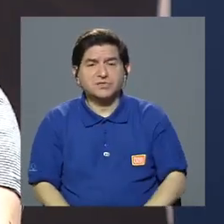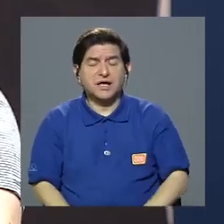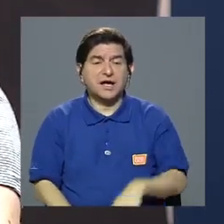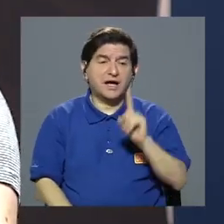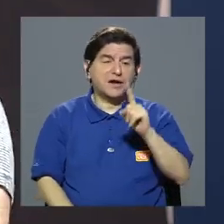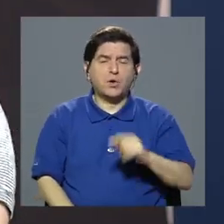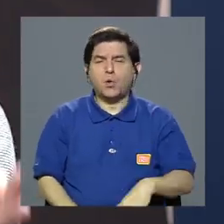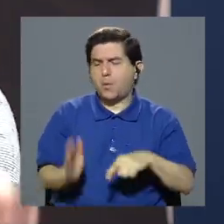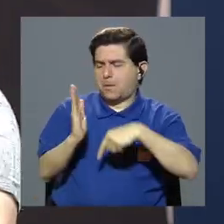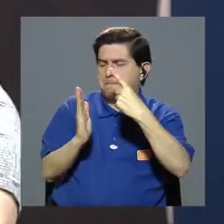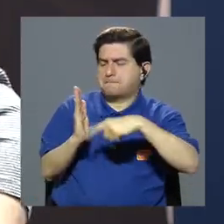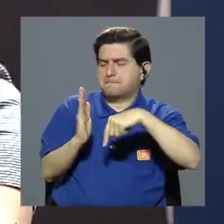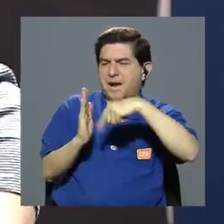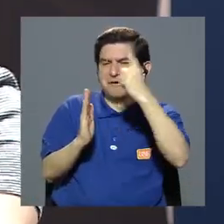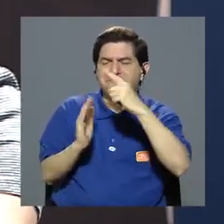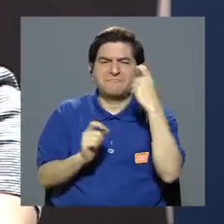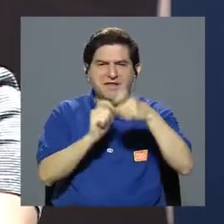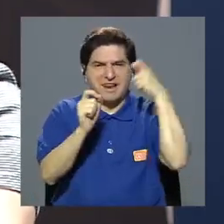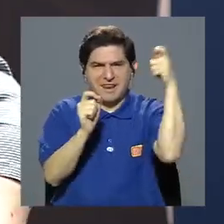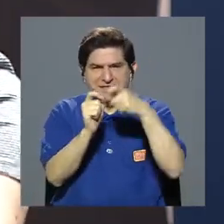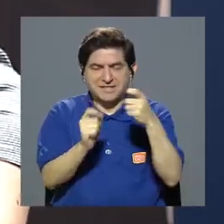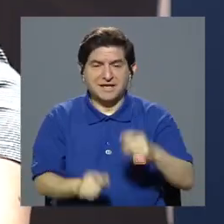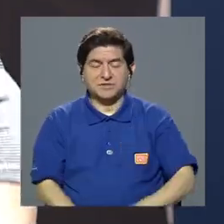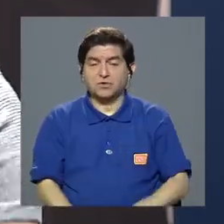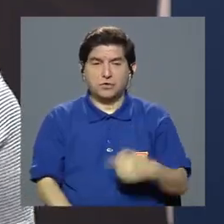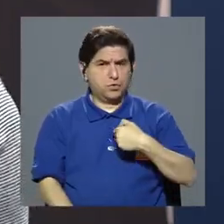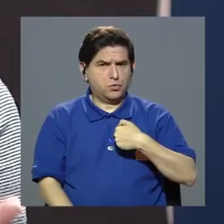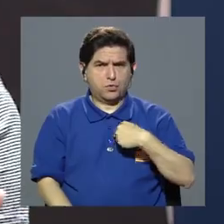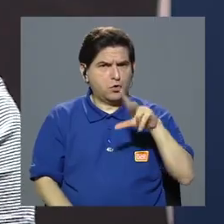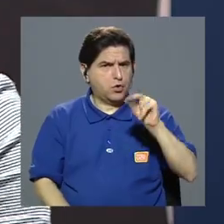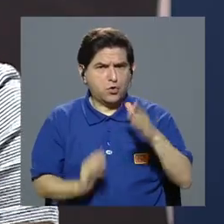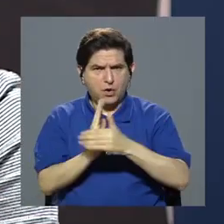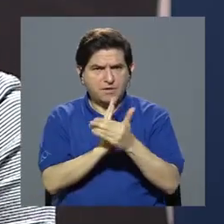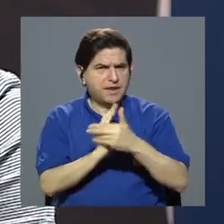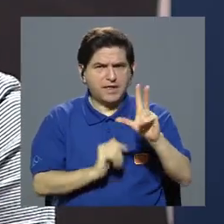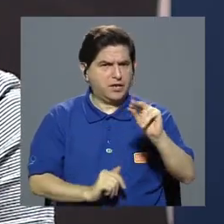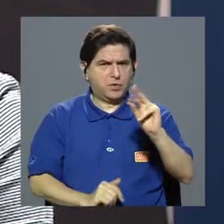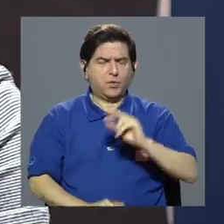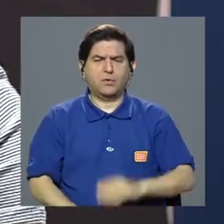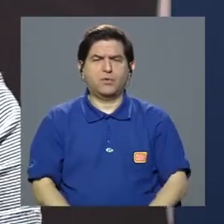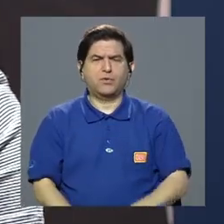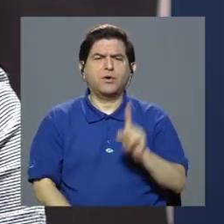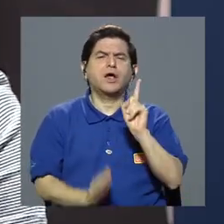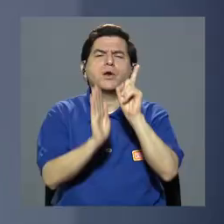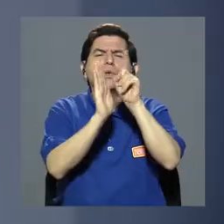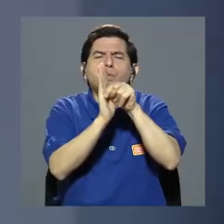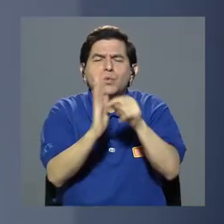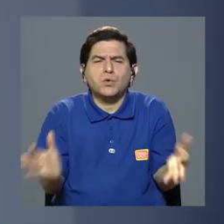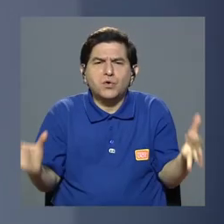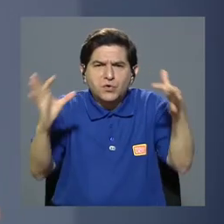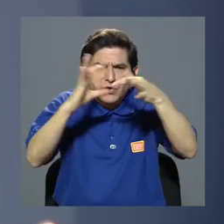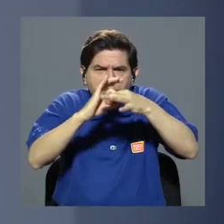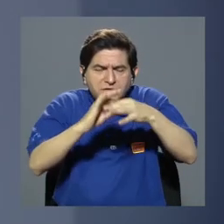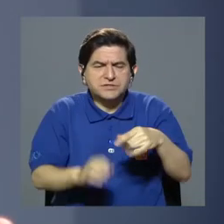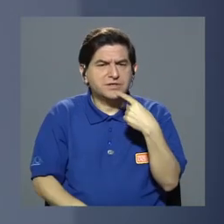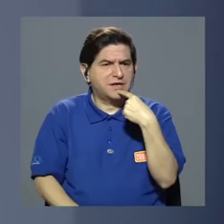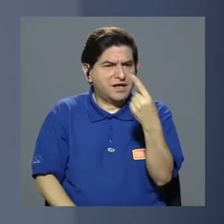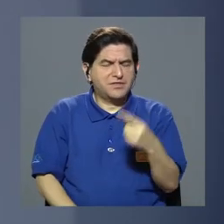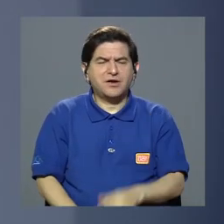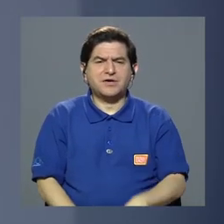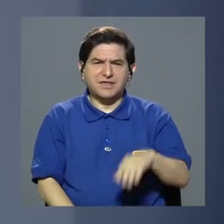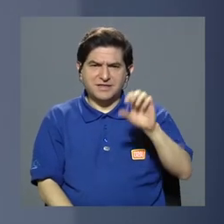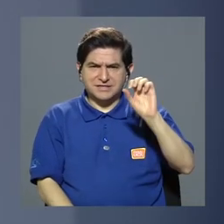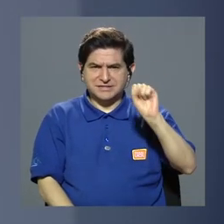razón busca un perfil específico y no es como que uno no tenga el talento como en un minuto a propósito de lo que